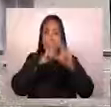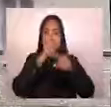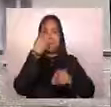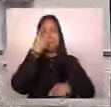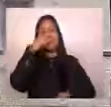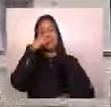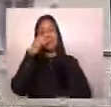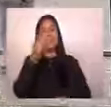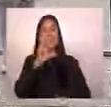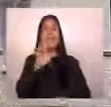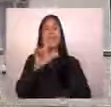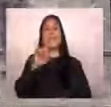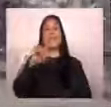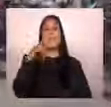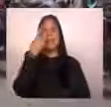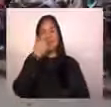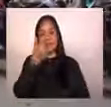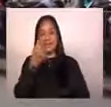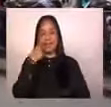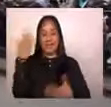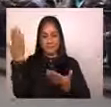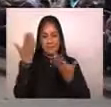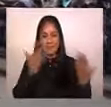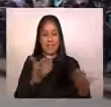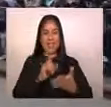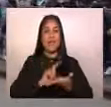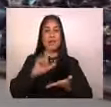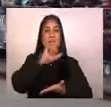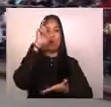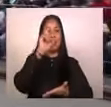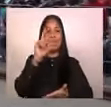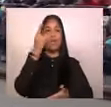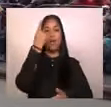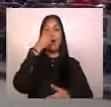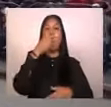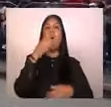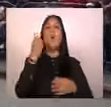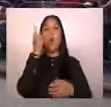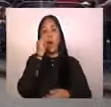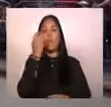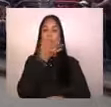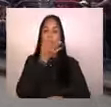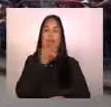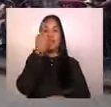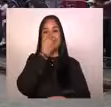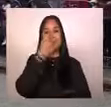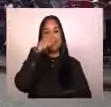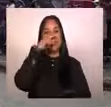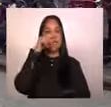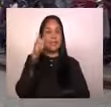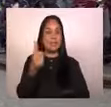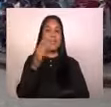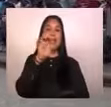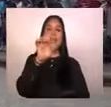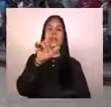Elisa. Damos la bienvenida al Colegio Mixto Santa Elisa.